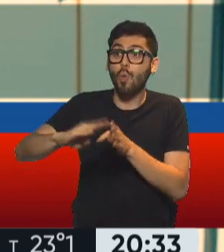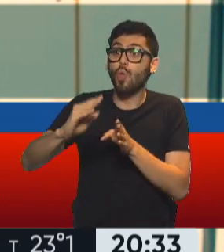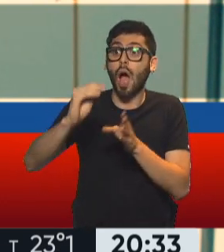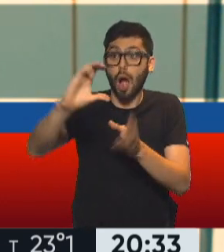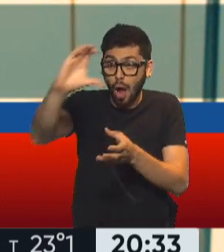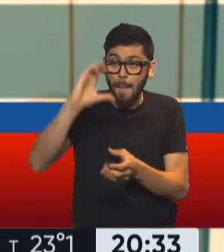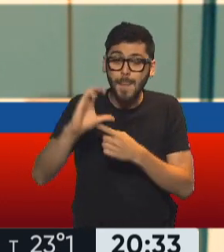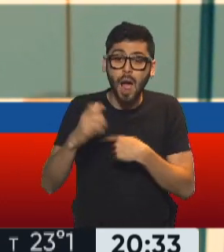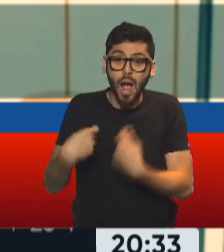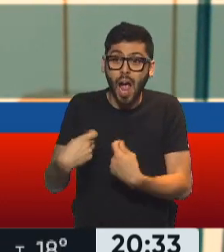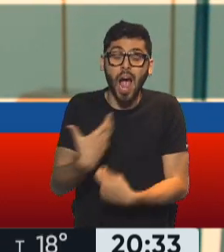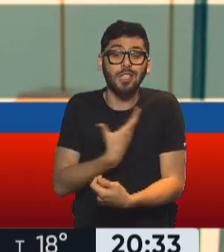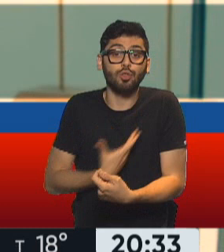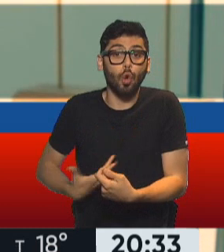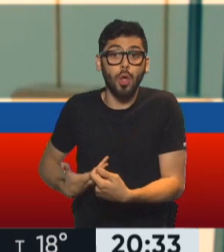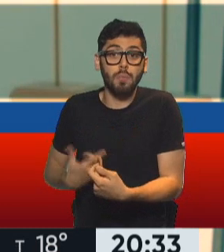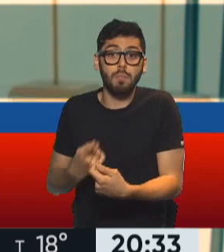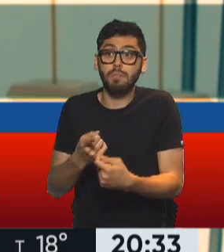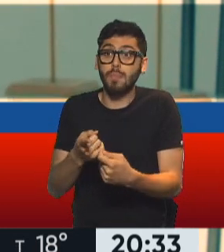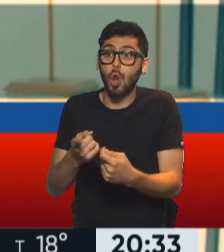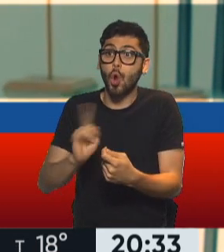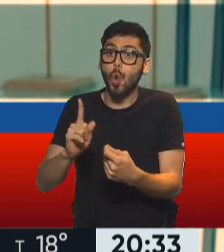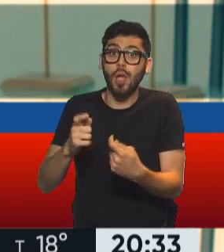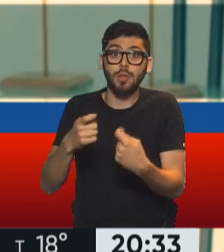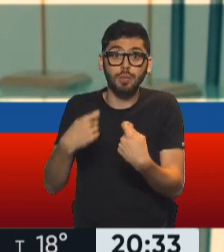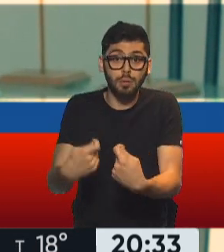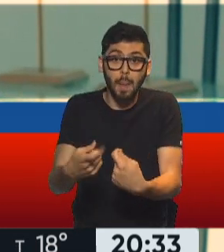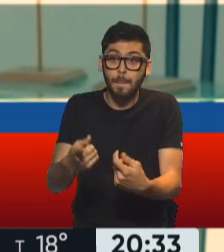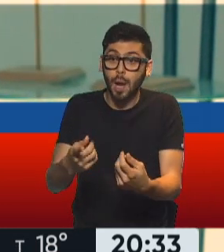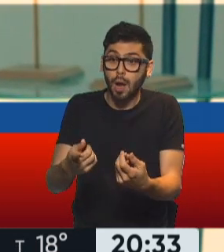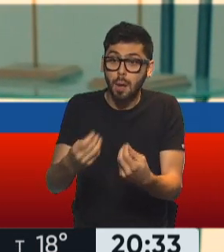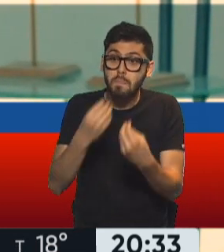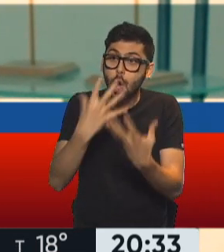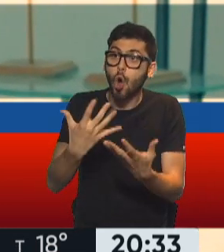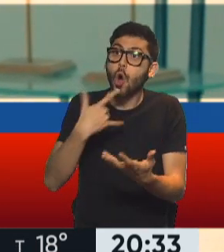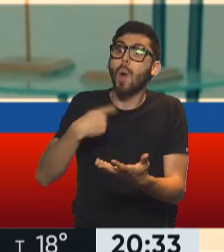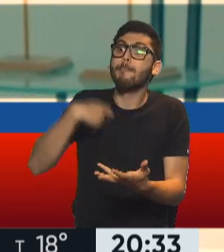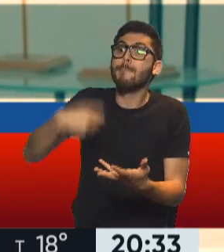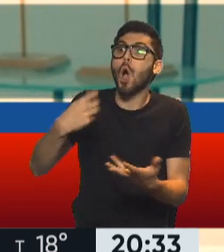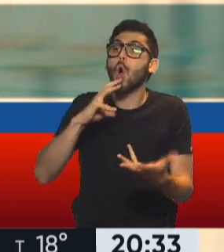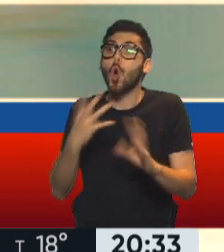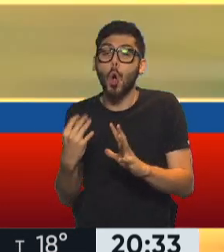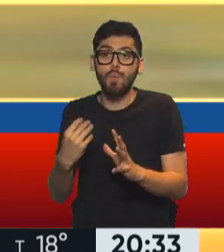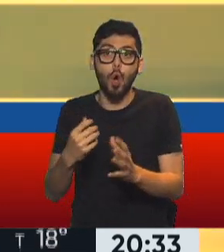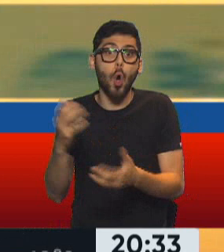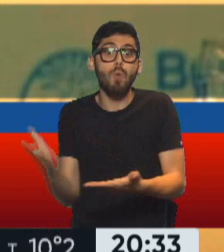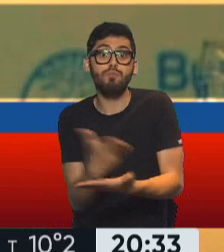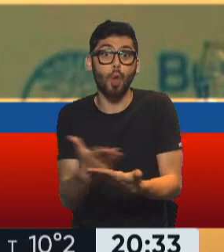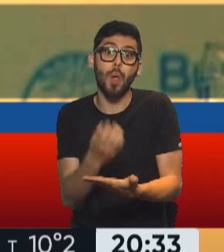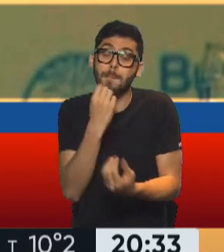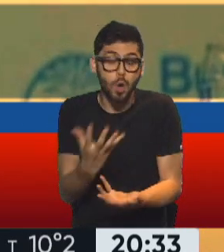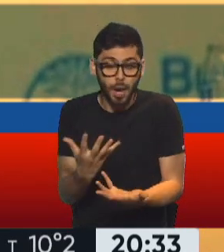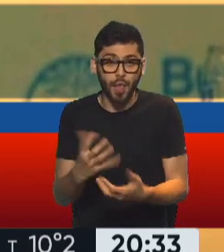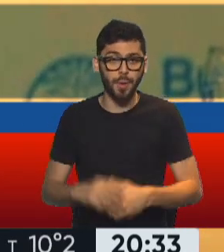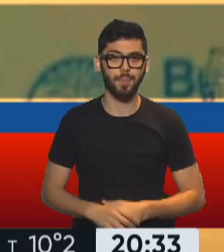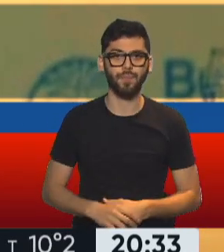gasto del Estado sin ningún tipo de mejora en la capacidad de repago ni en la capacidad productiva de producción. O sea, el déficit